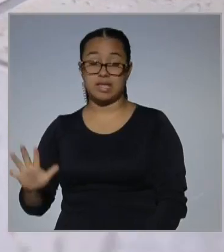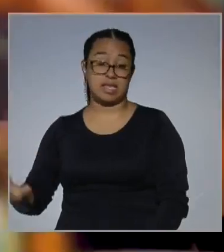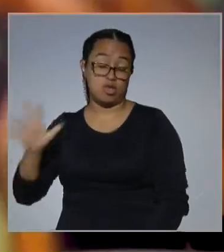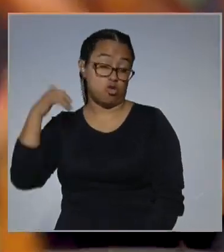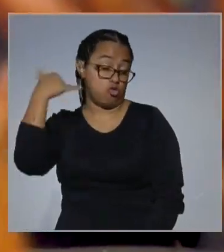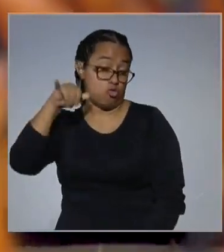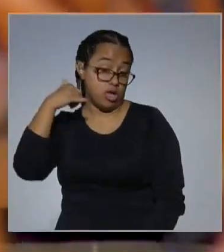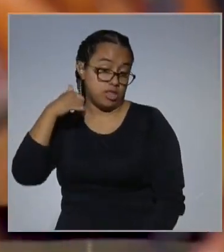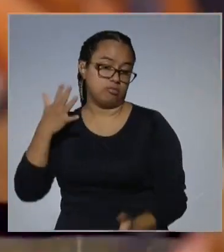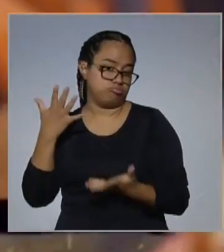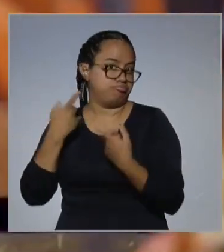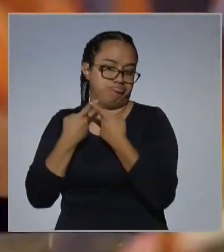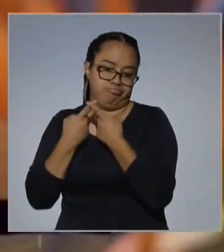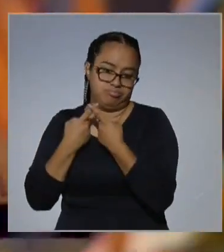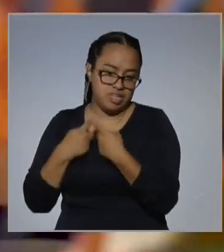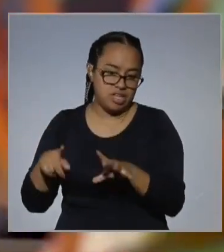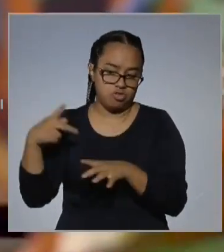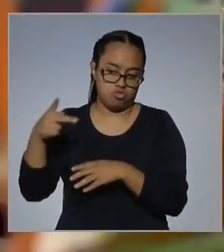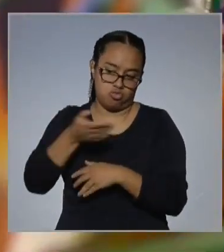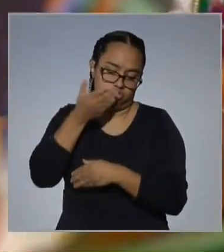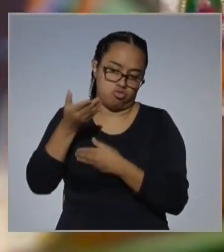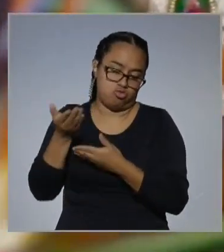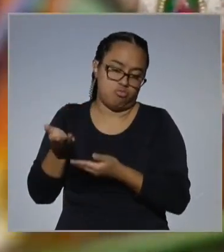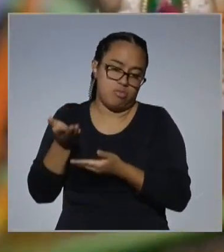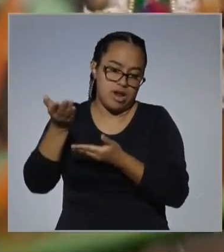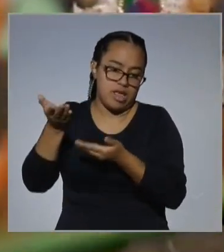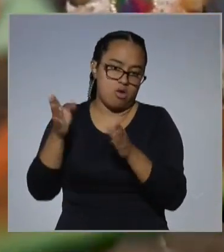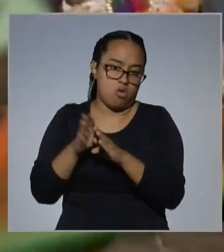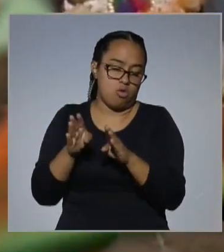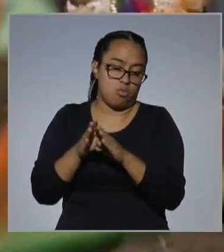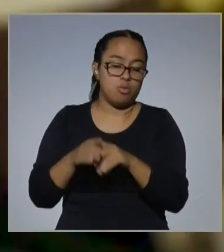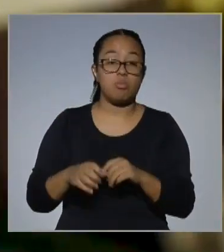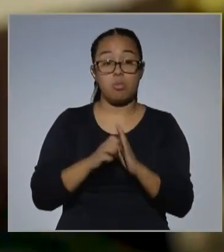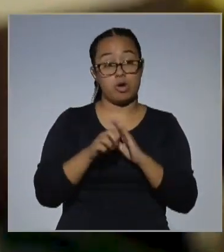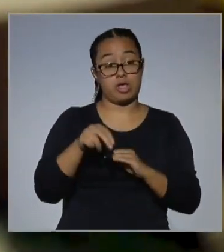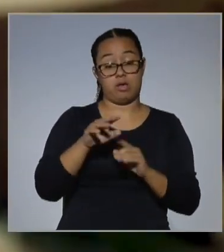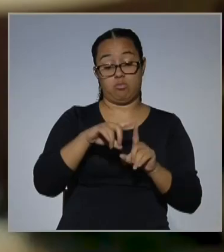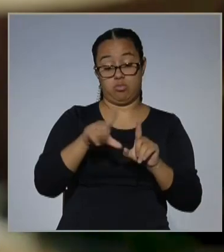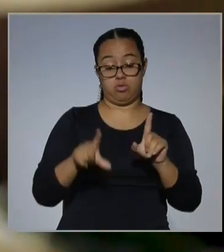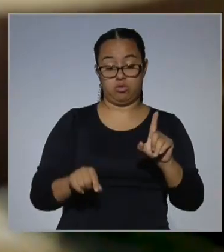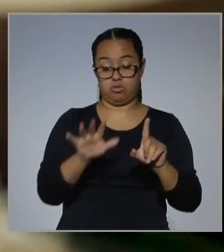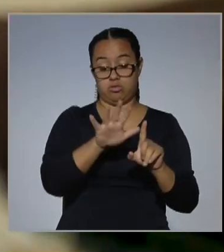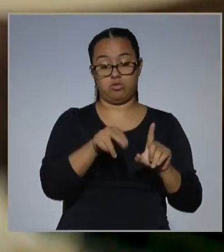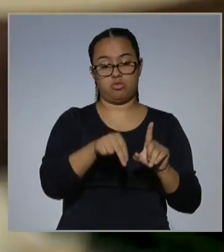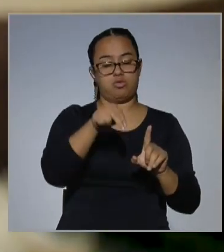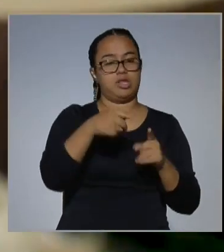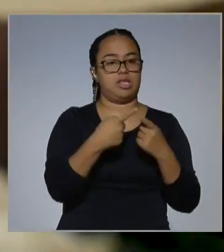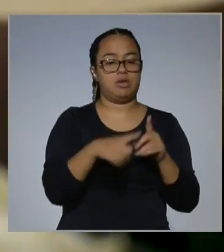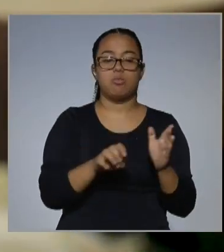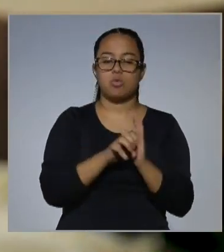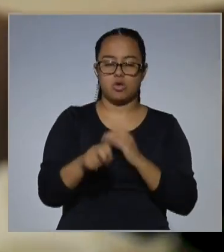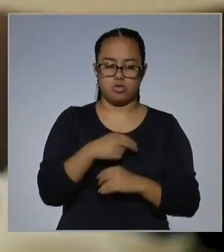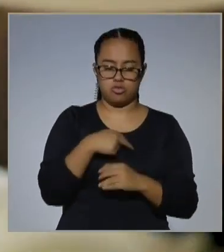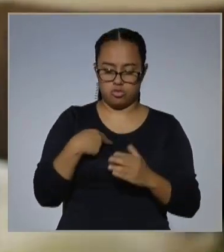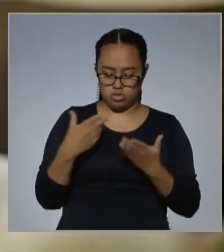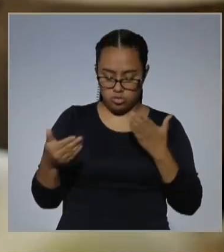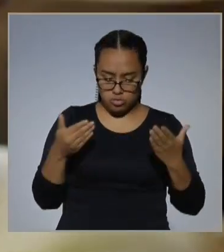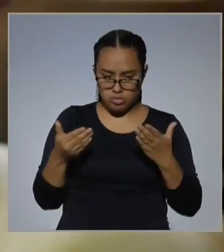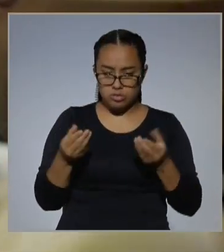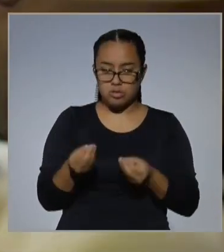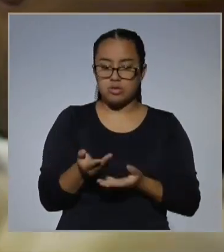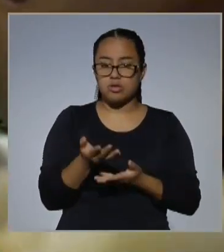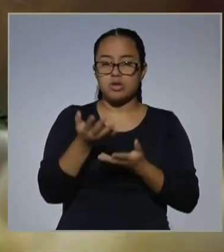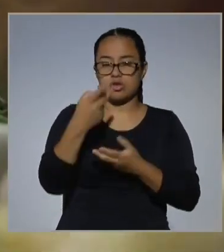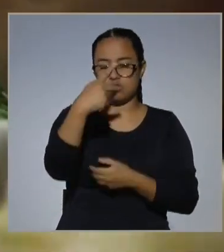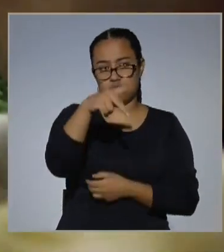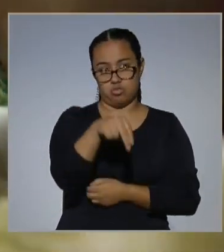de Yucatán es completamente distinta y pienso en el norte de México. Si nosotros comparamos los altares desde el